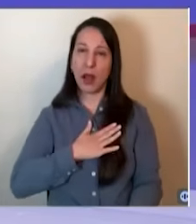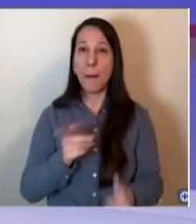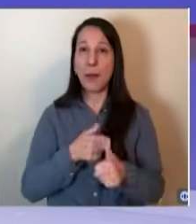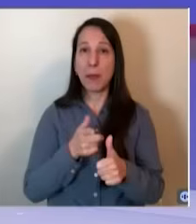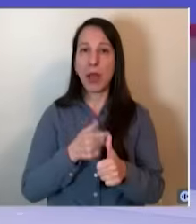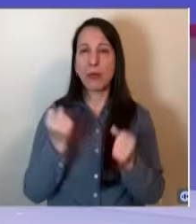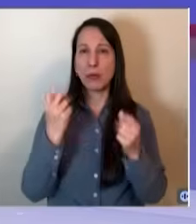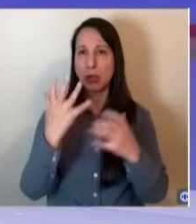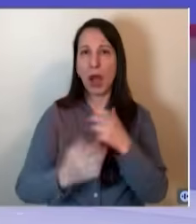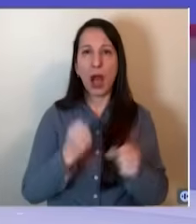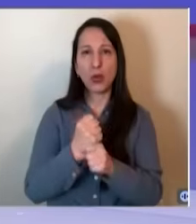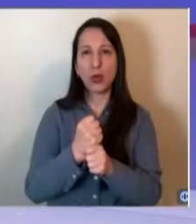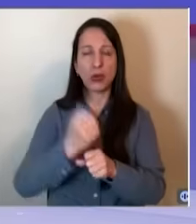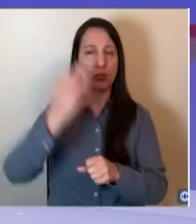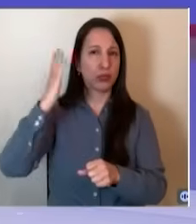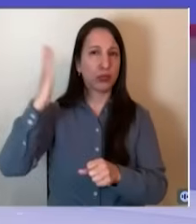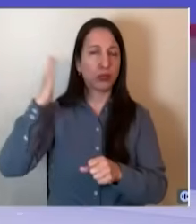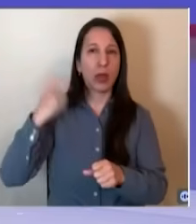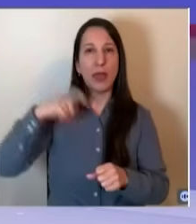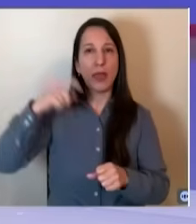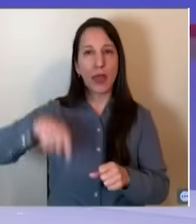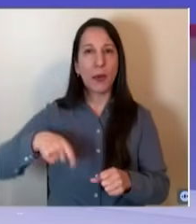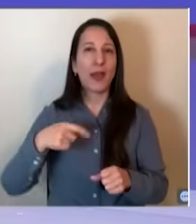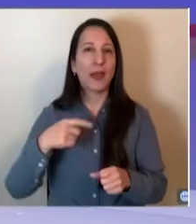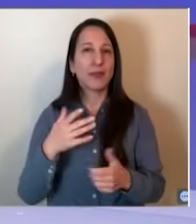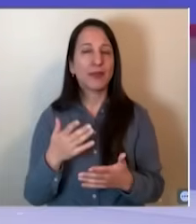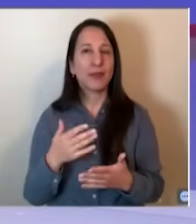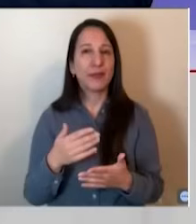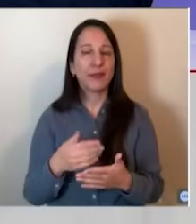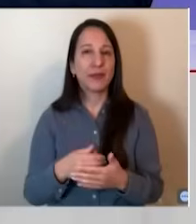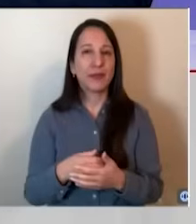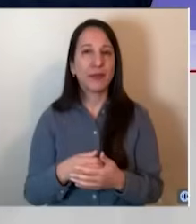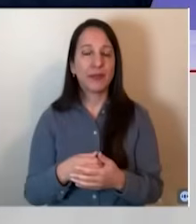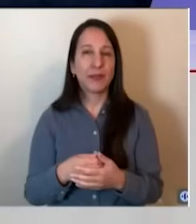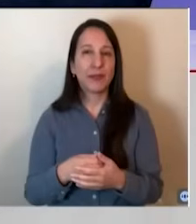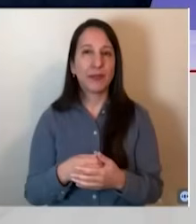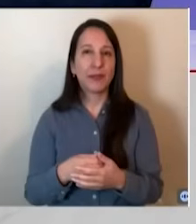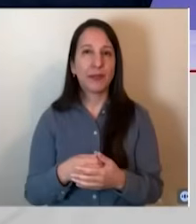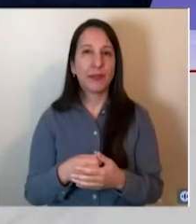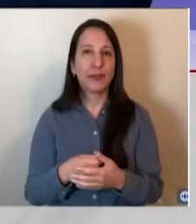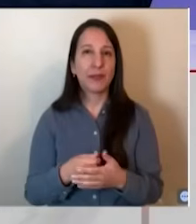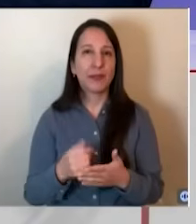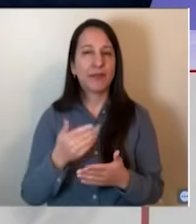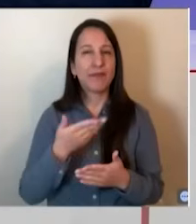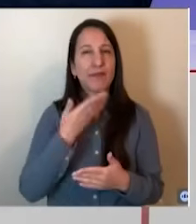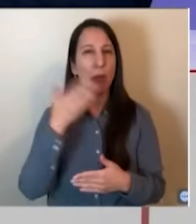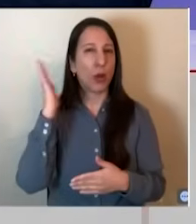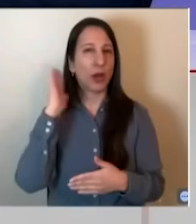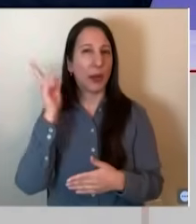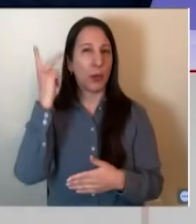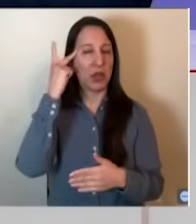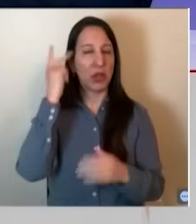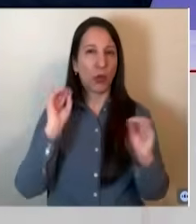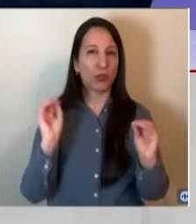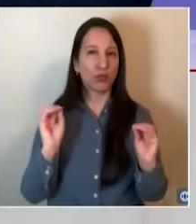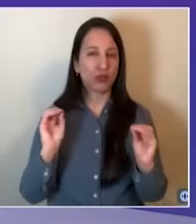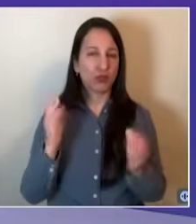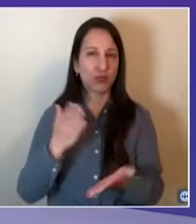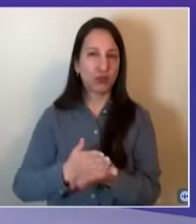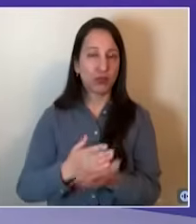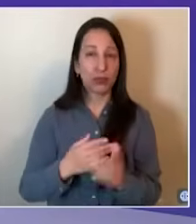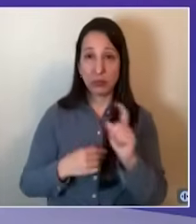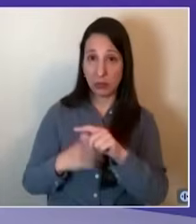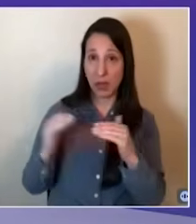ahora, creo que deberíamos dejarnos de ciertas hipocresías políticas en Costa Rica. Creo que a nivel